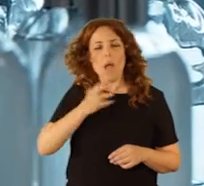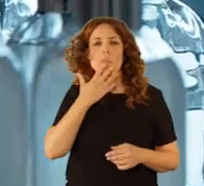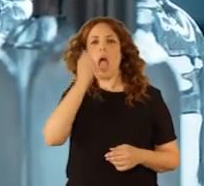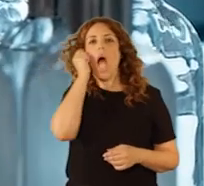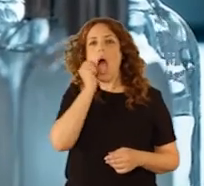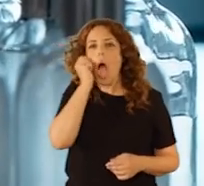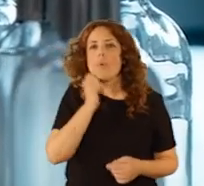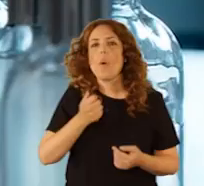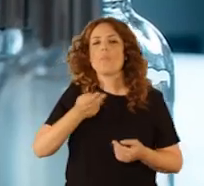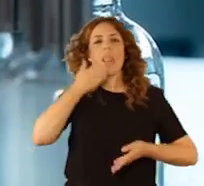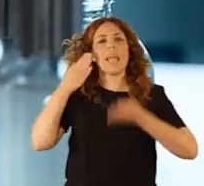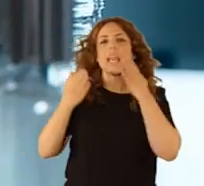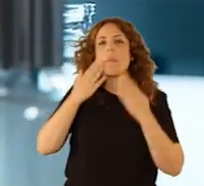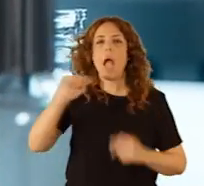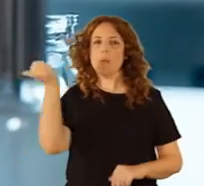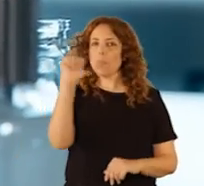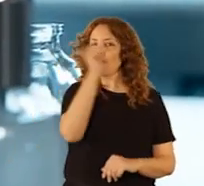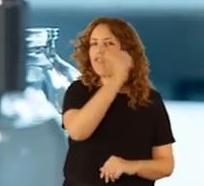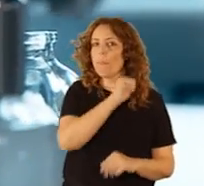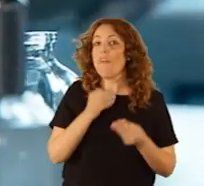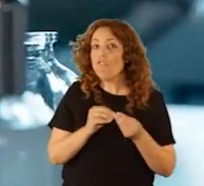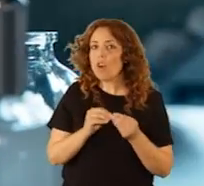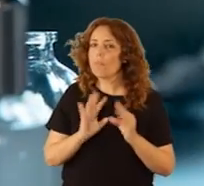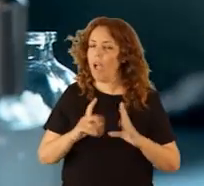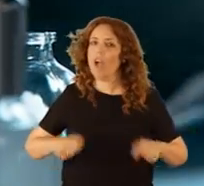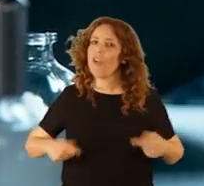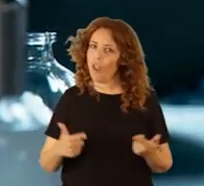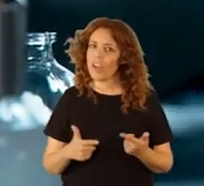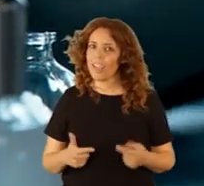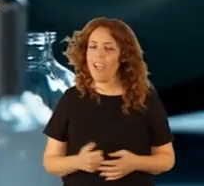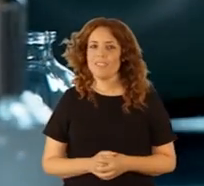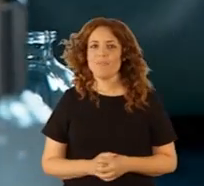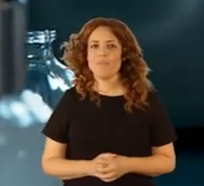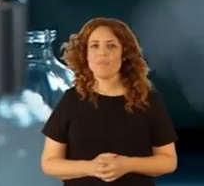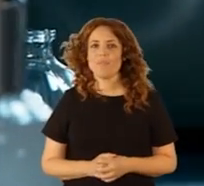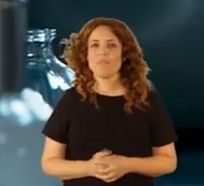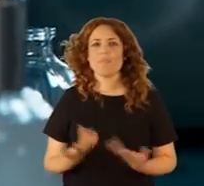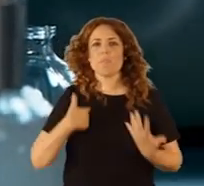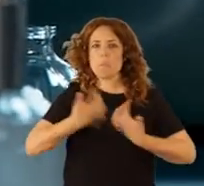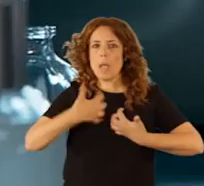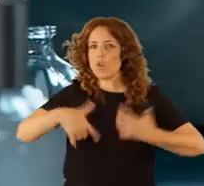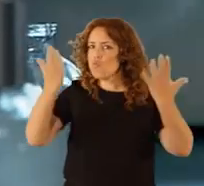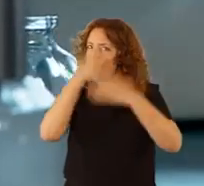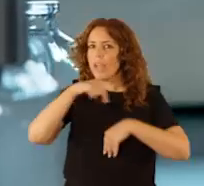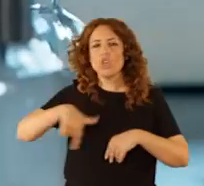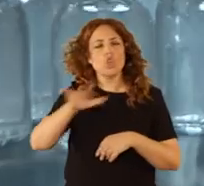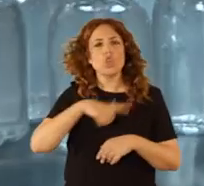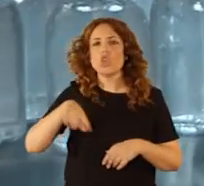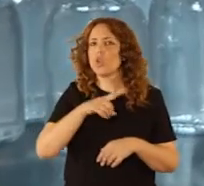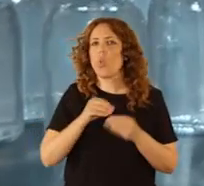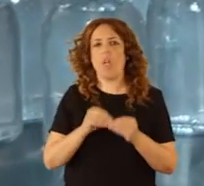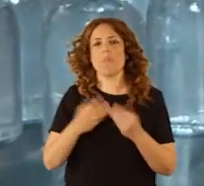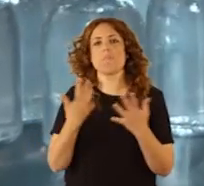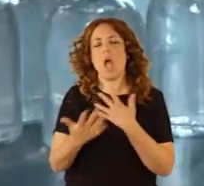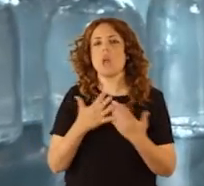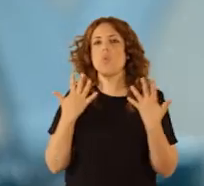jabones cremas y perfumes elaborados de forma ecológica no tenemos máquina lo hacemos todo artesanalmente